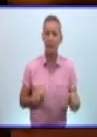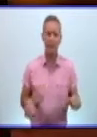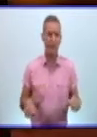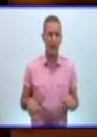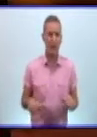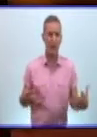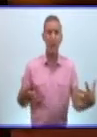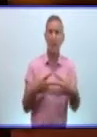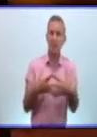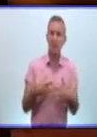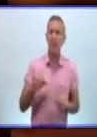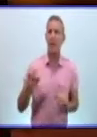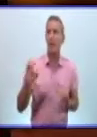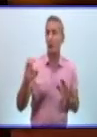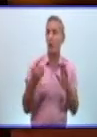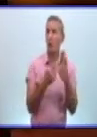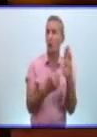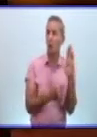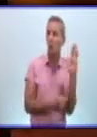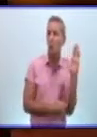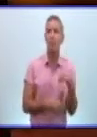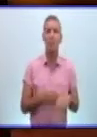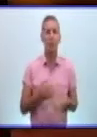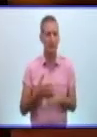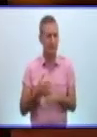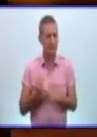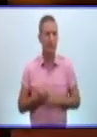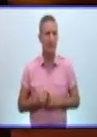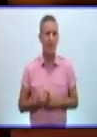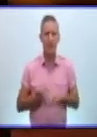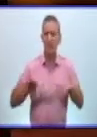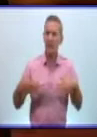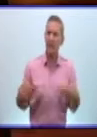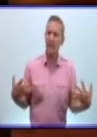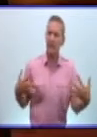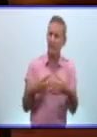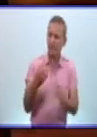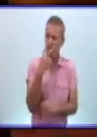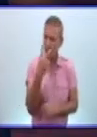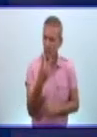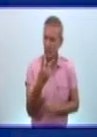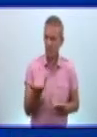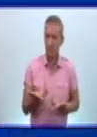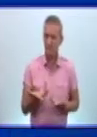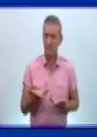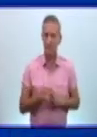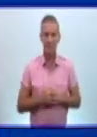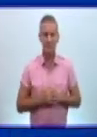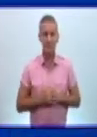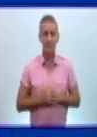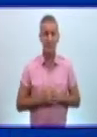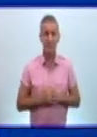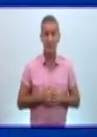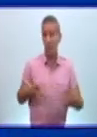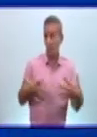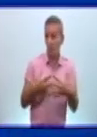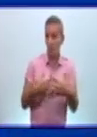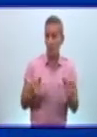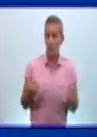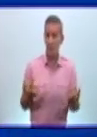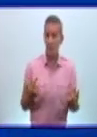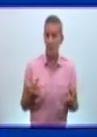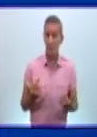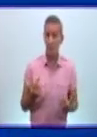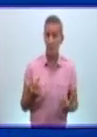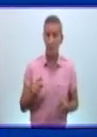varios componentes. Entonces, ¿qué es una mezcla? Observen, una mezcla no es